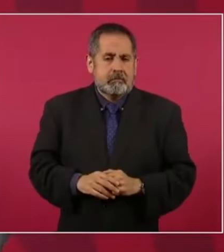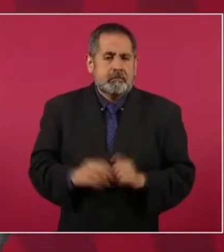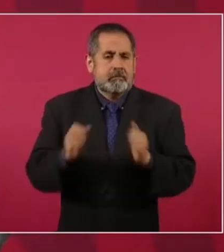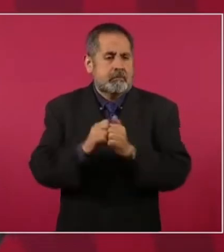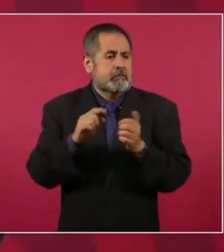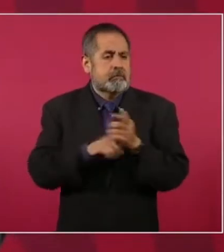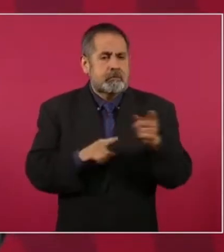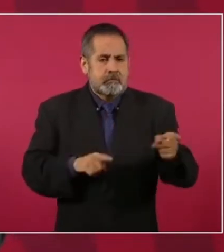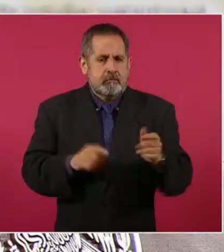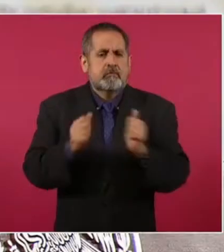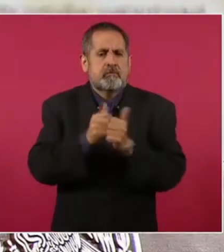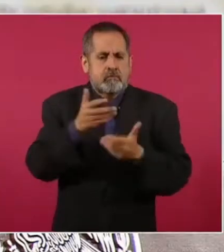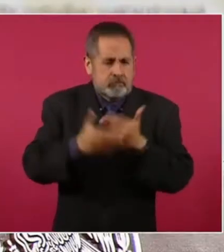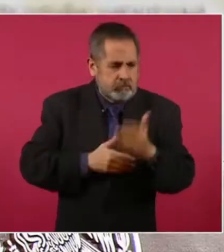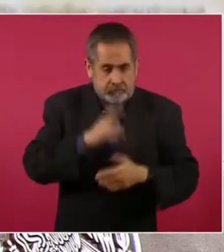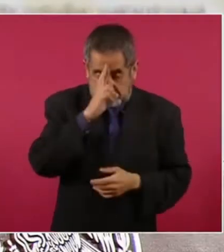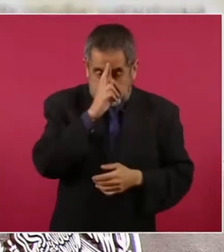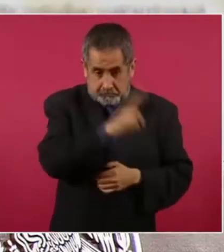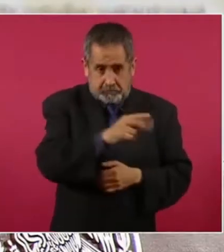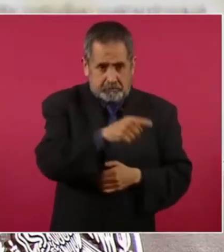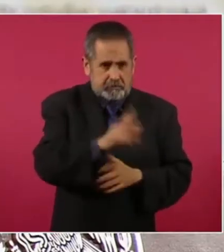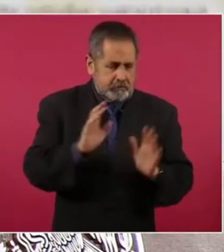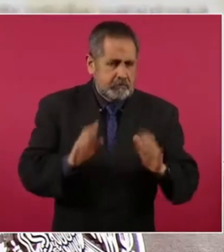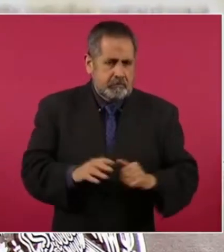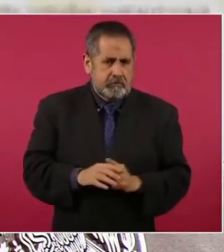con mucho respeto,